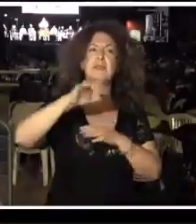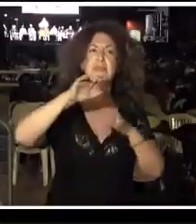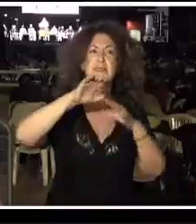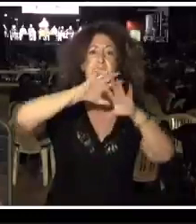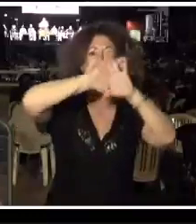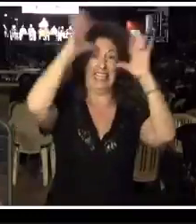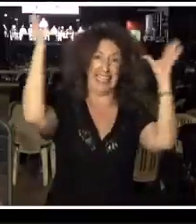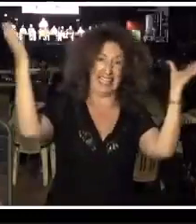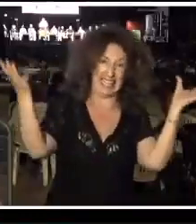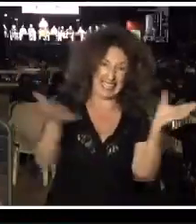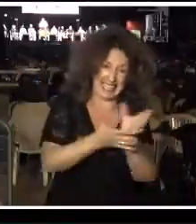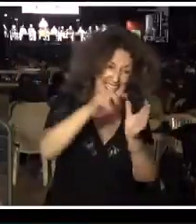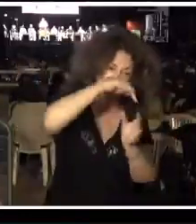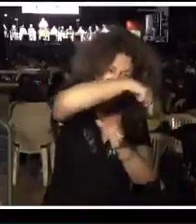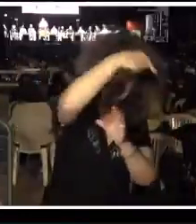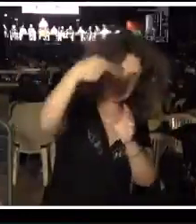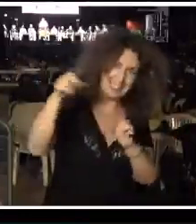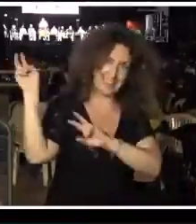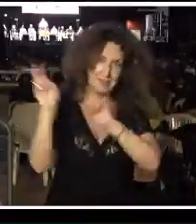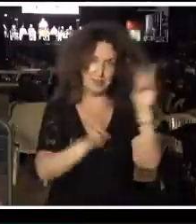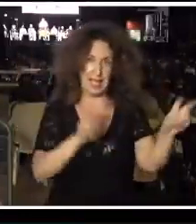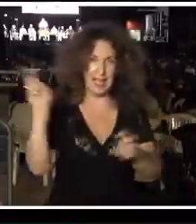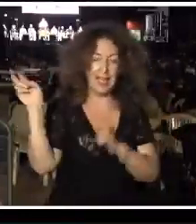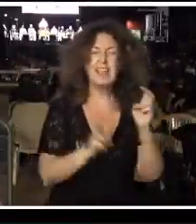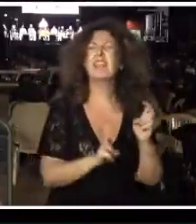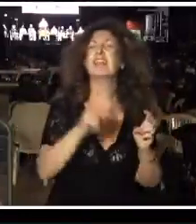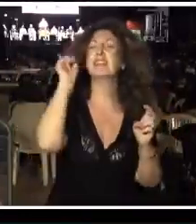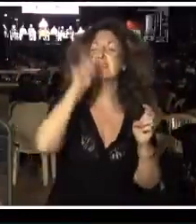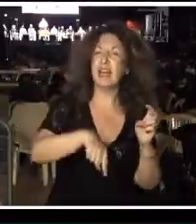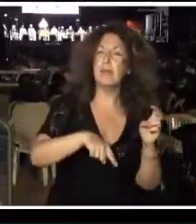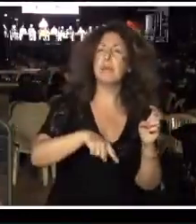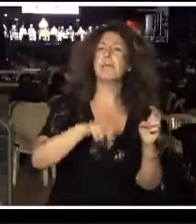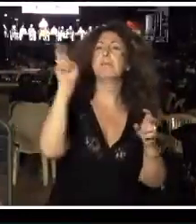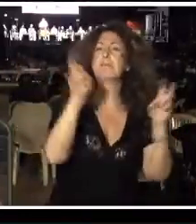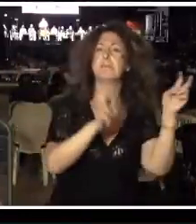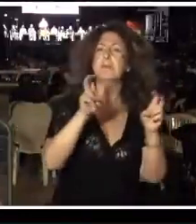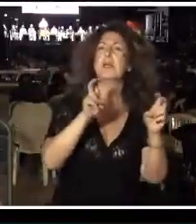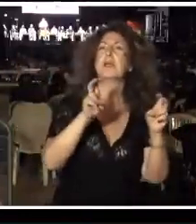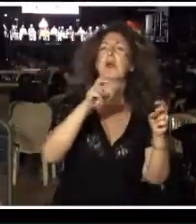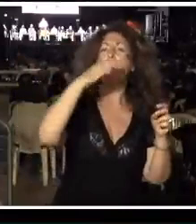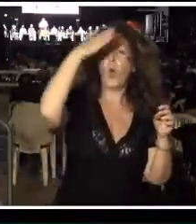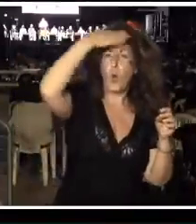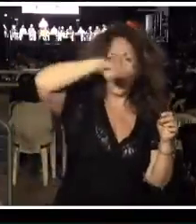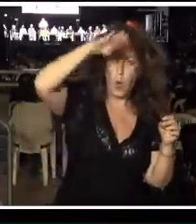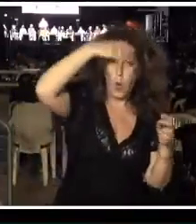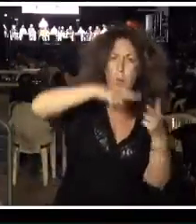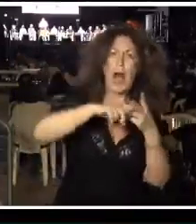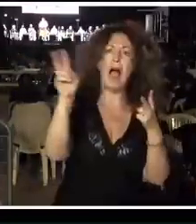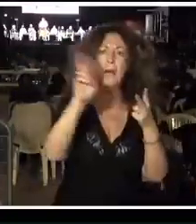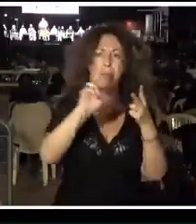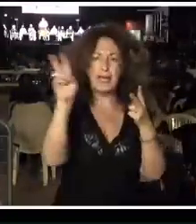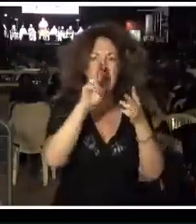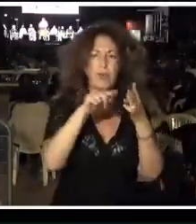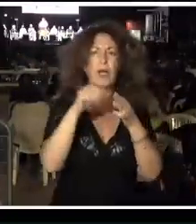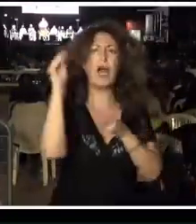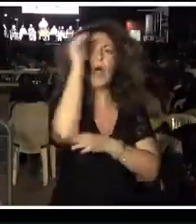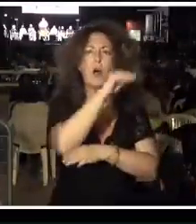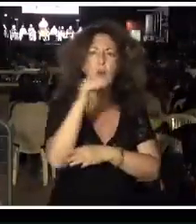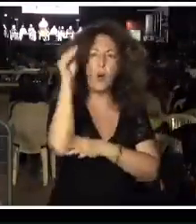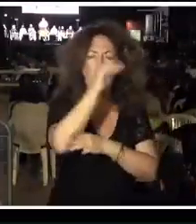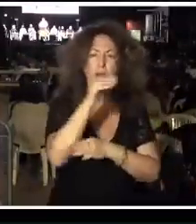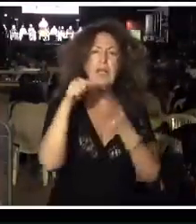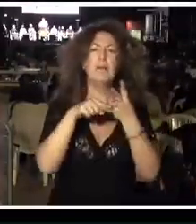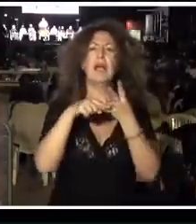presentes, representantes de los pueblos hermanos de Cuba, Venezuela, Bolivia,